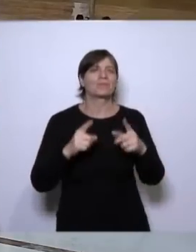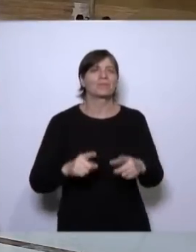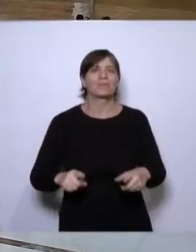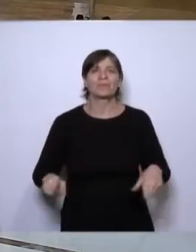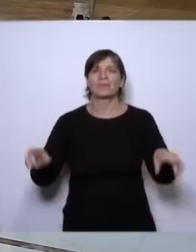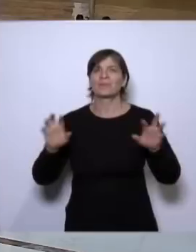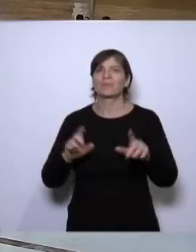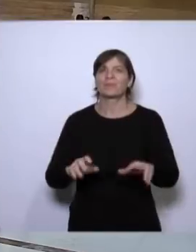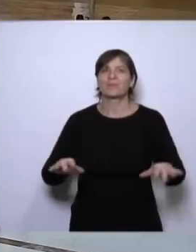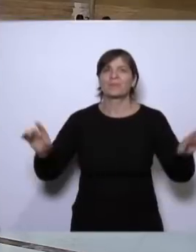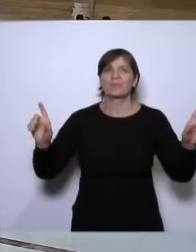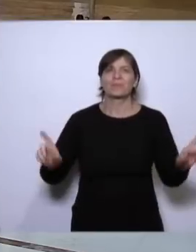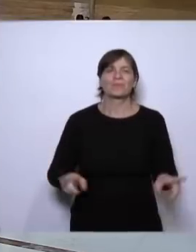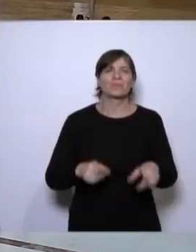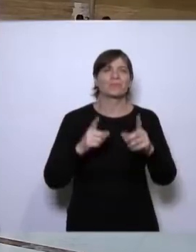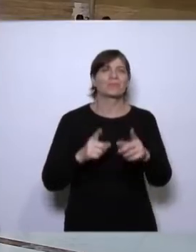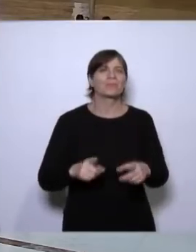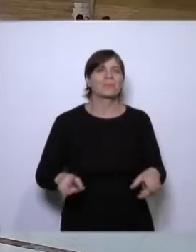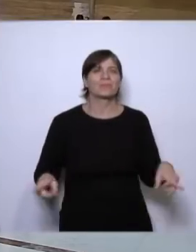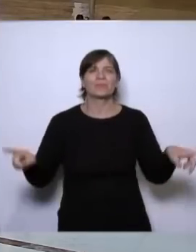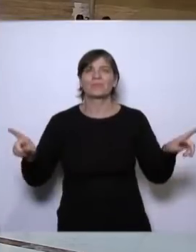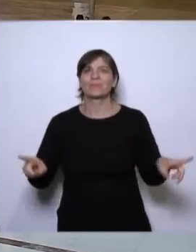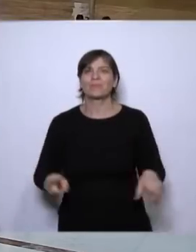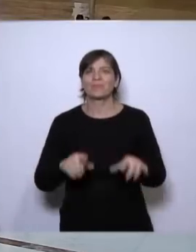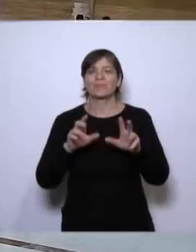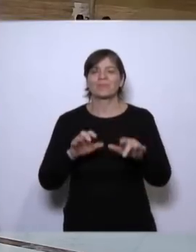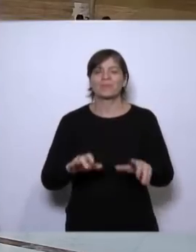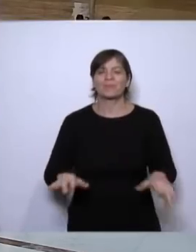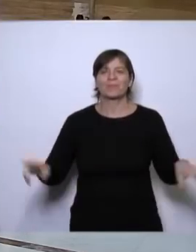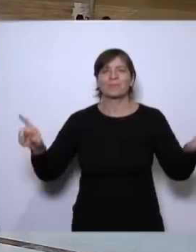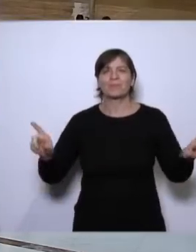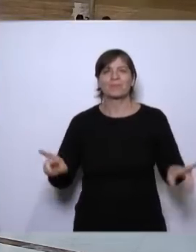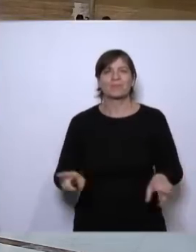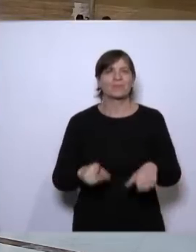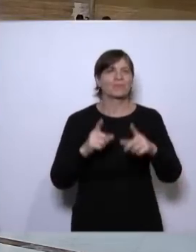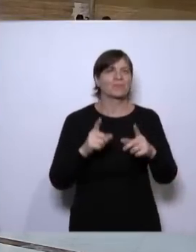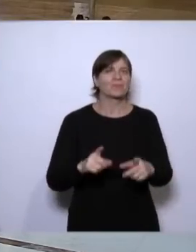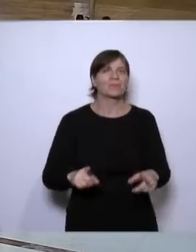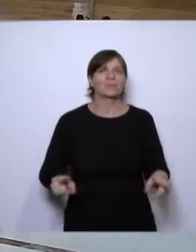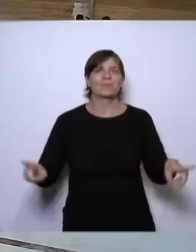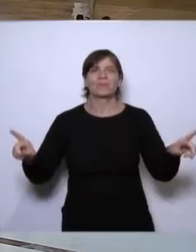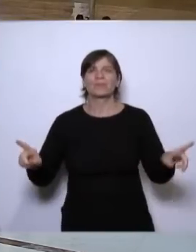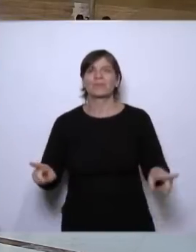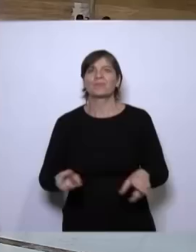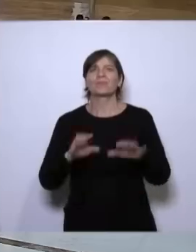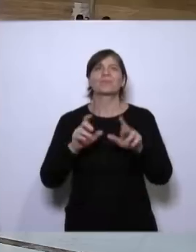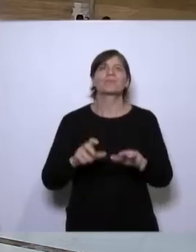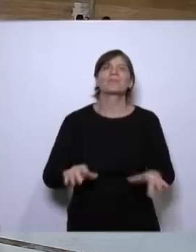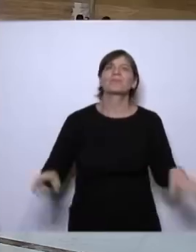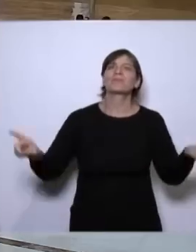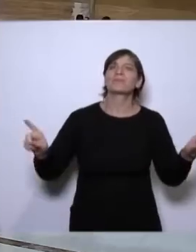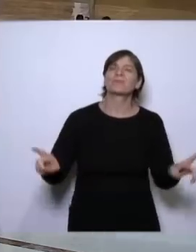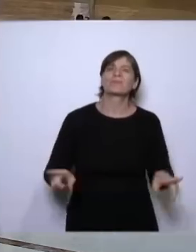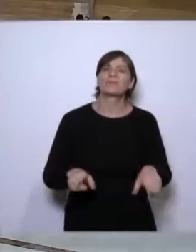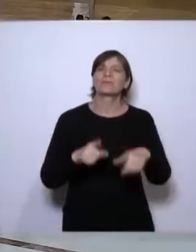Desde la Catedral Metropolitana de Buenos Aires, compartimos la Santa Misa presidida por el Cardenal